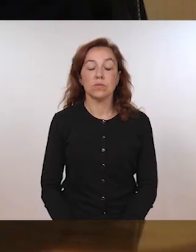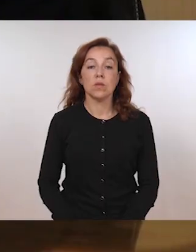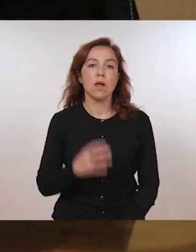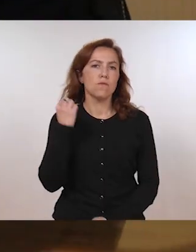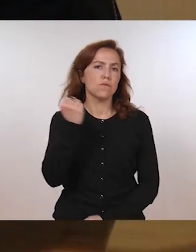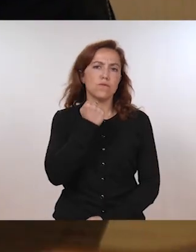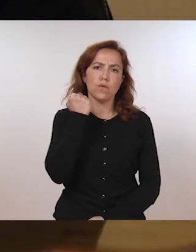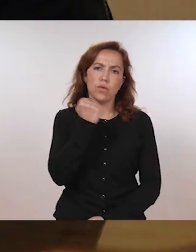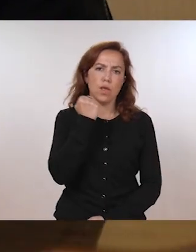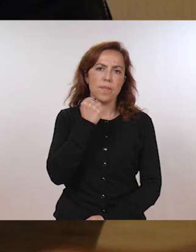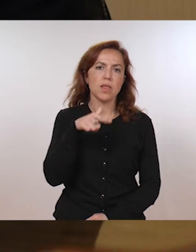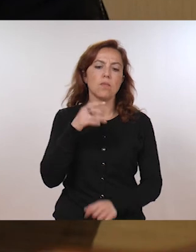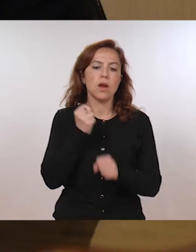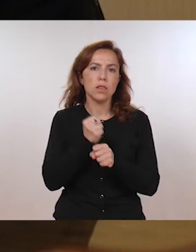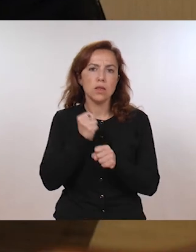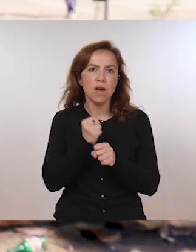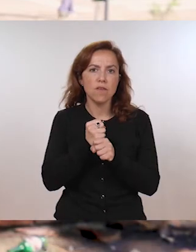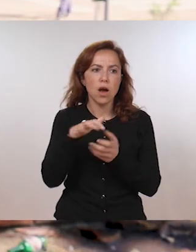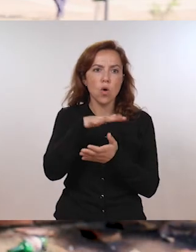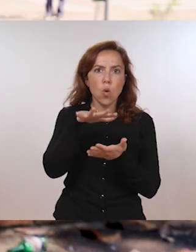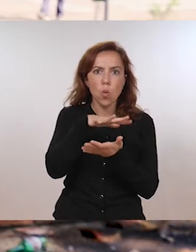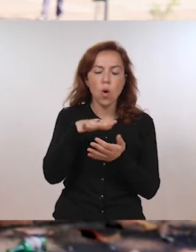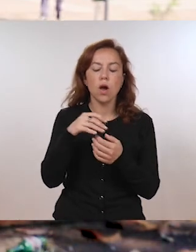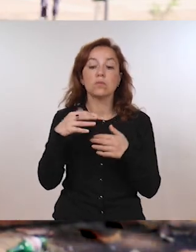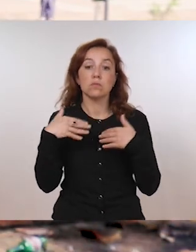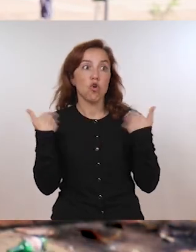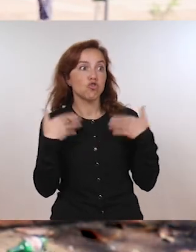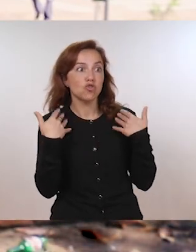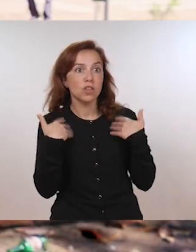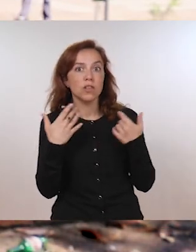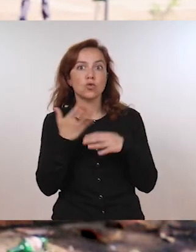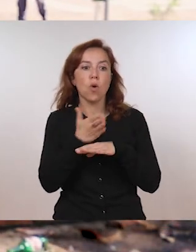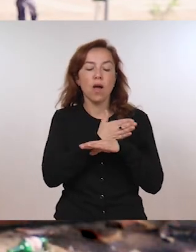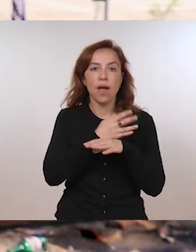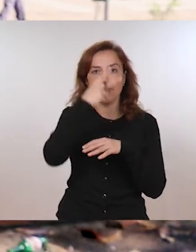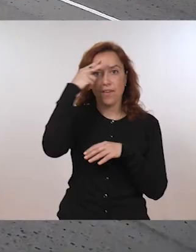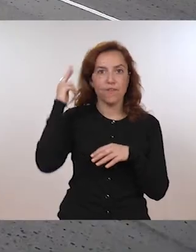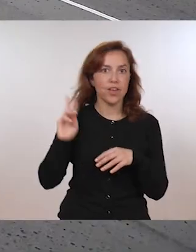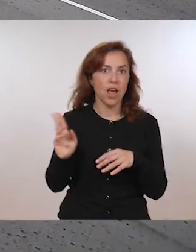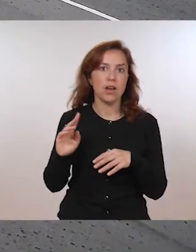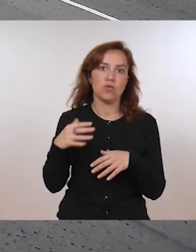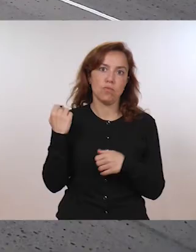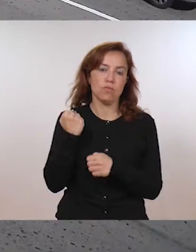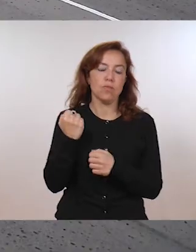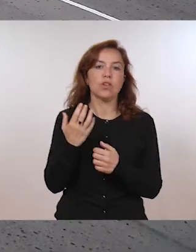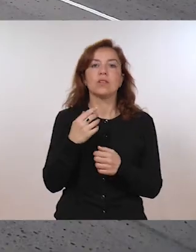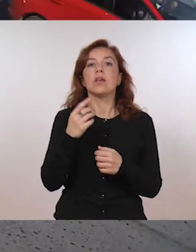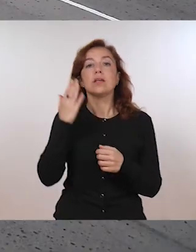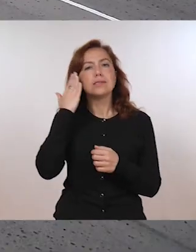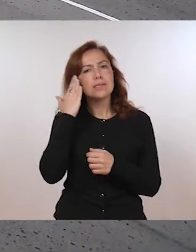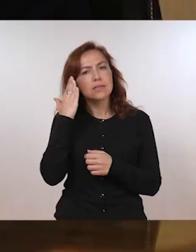es fundamental para nuestra operativa en el terreno. Nos pone muy contentos que sea previo a esta temporada que se viene con todo. Sabemos